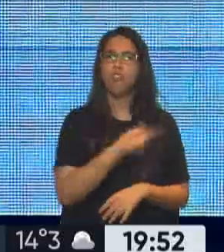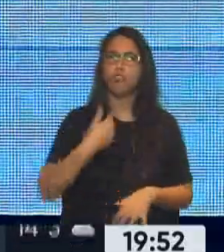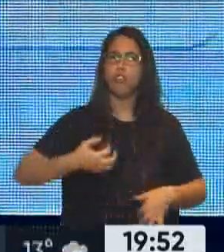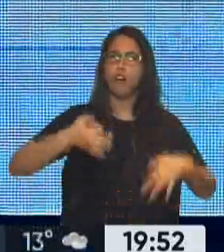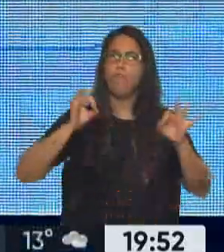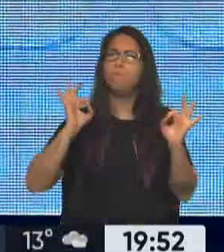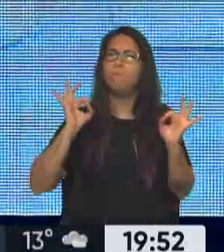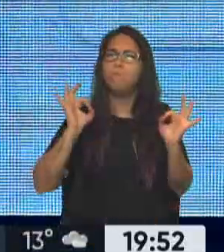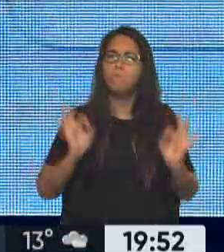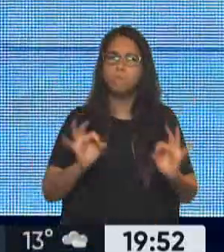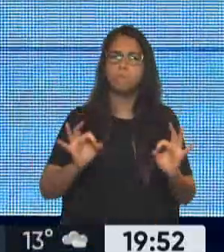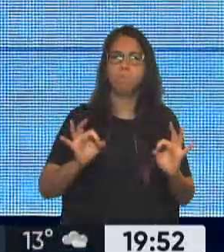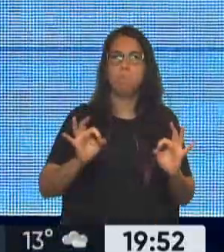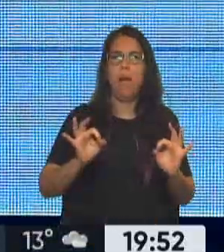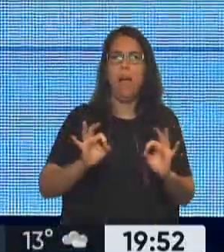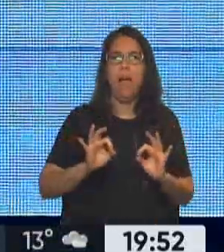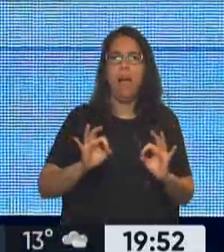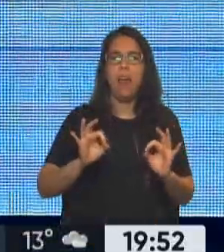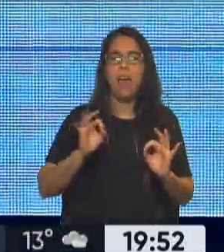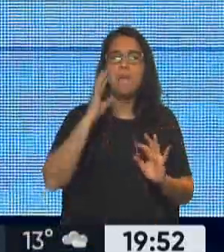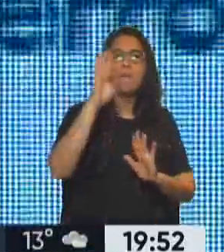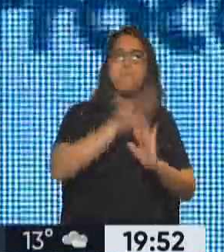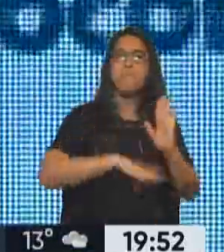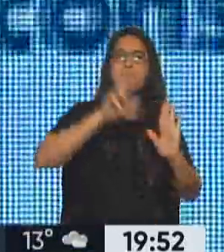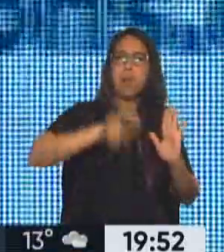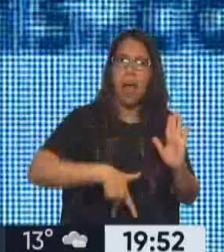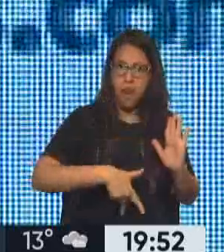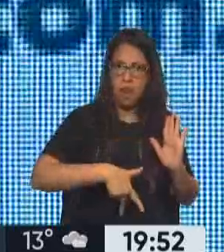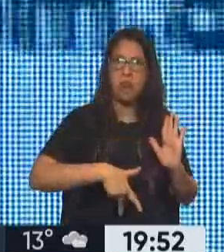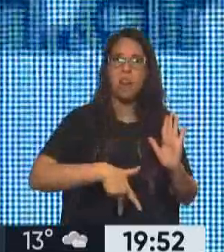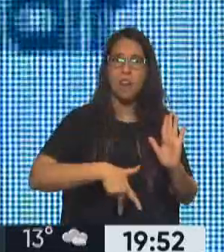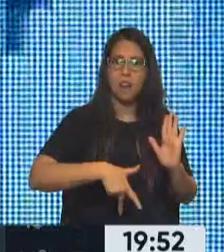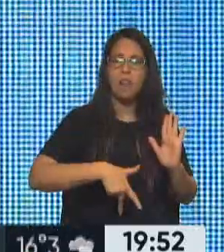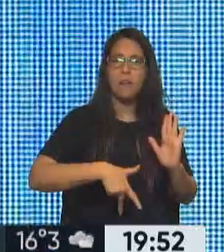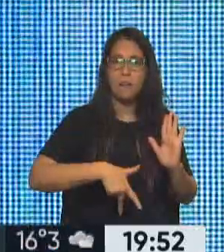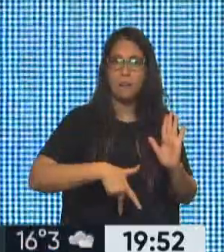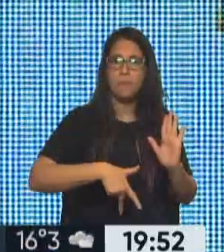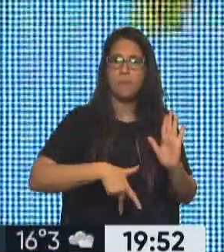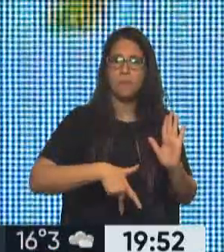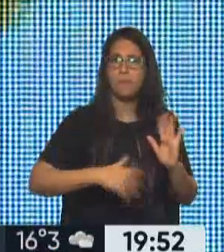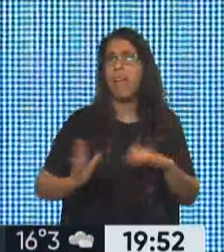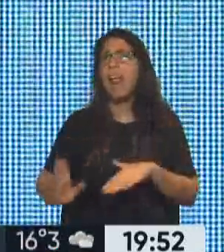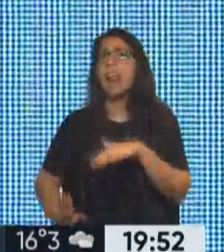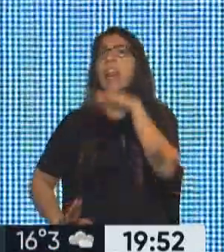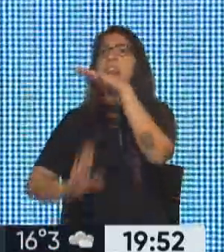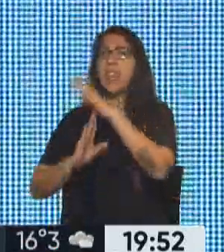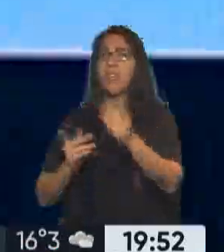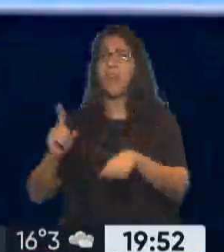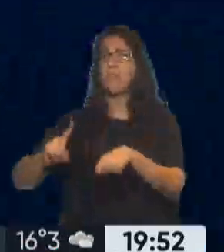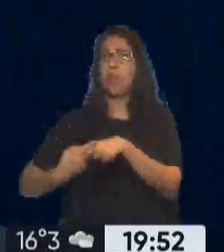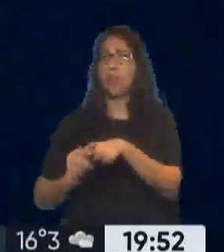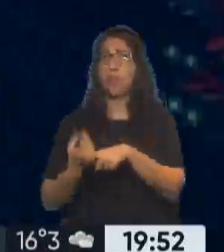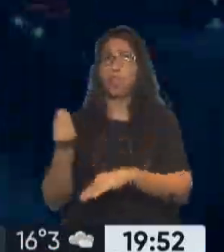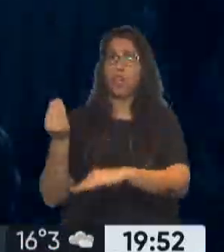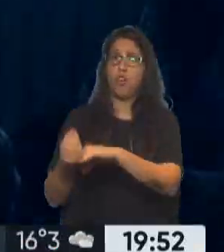listos para desembarcar con un plan que bajo determinado liderazgo político,